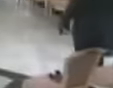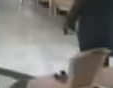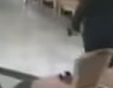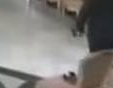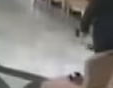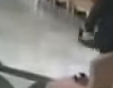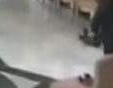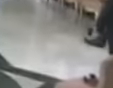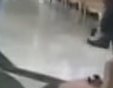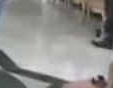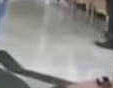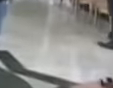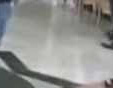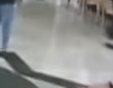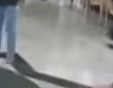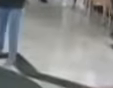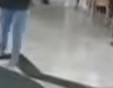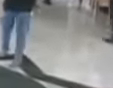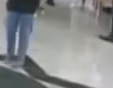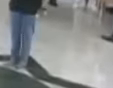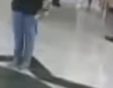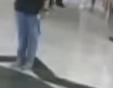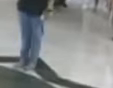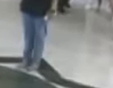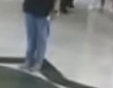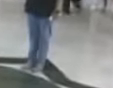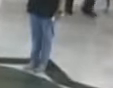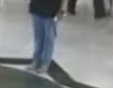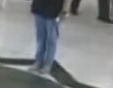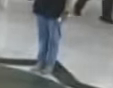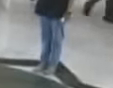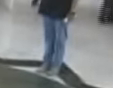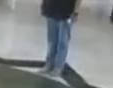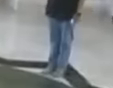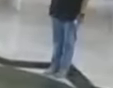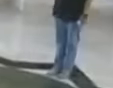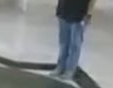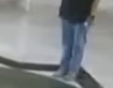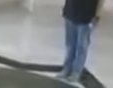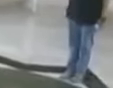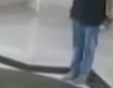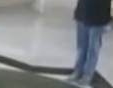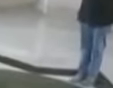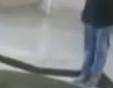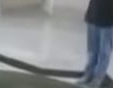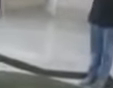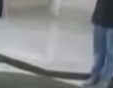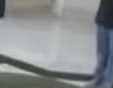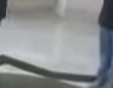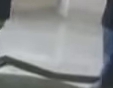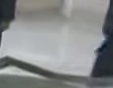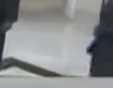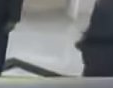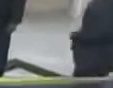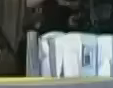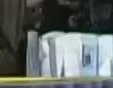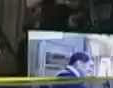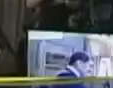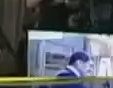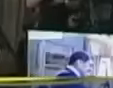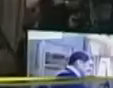escucharlo. El ciudadano Nicolás Maduro Moros, presidente constitucional de la República Bolivariana de